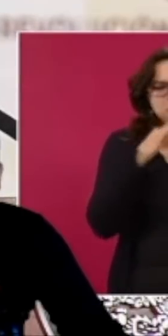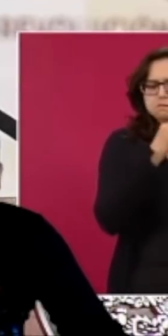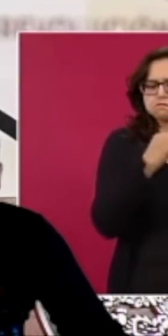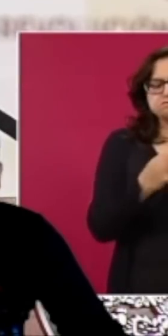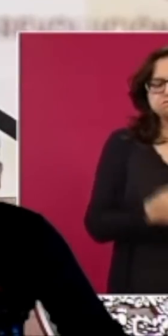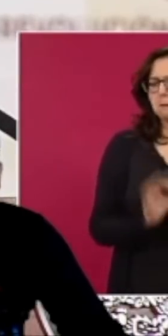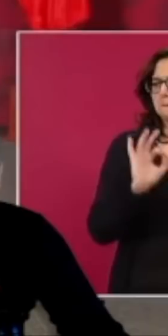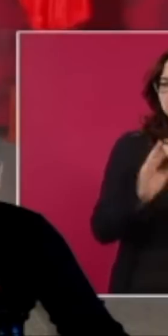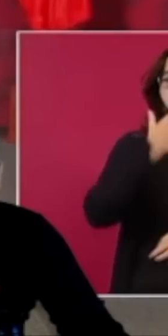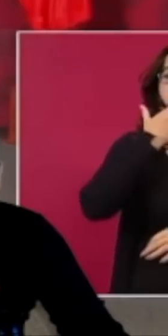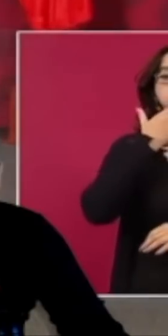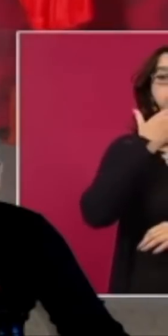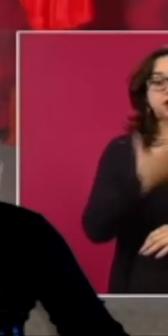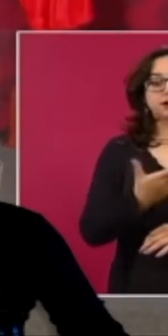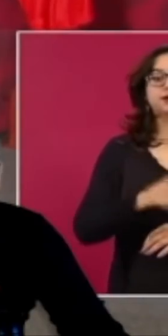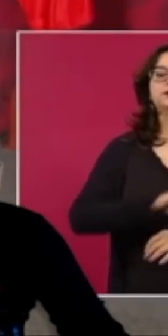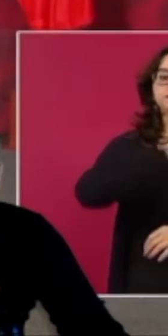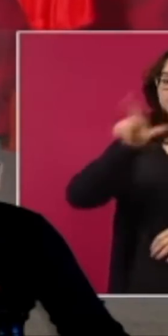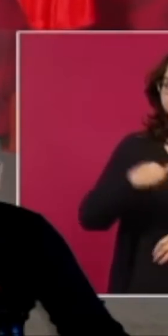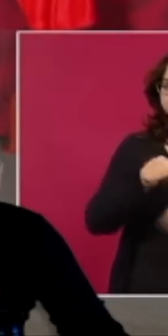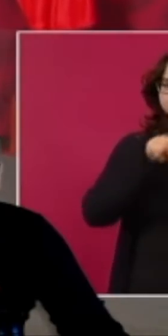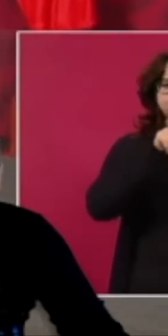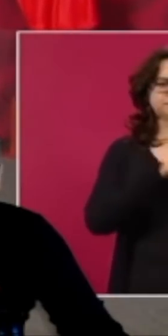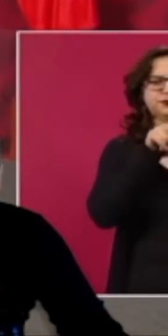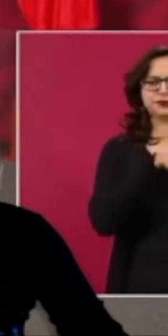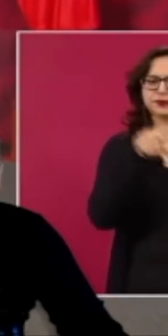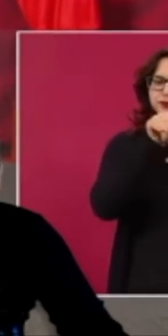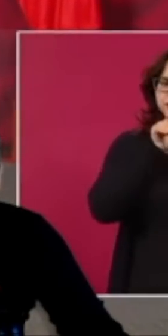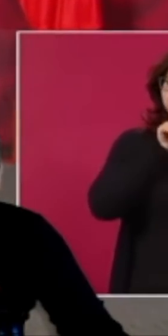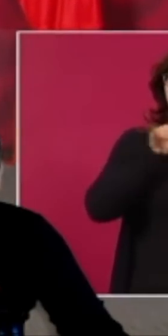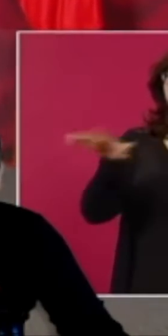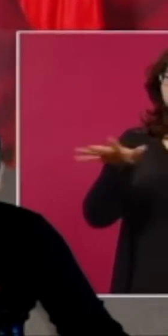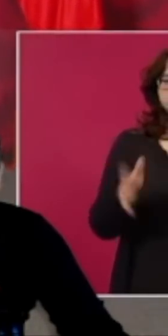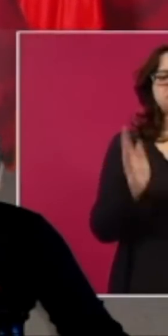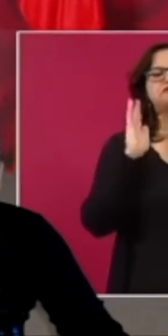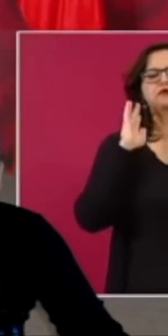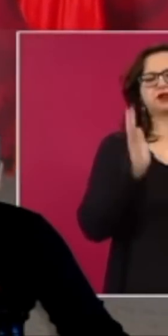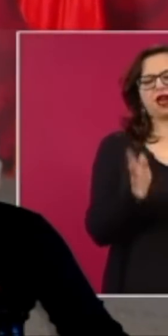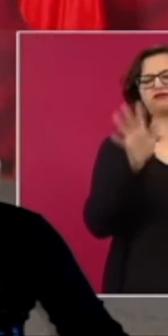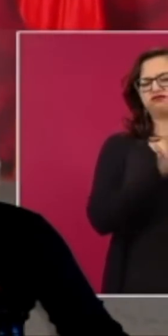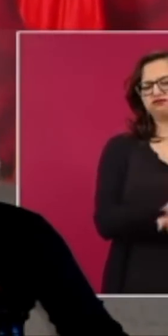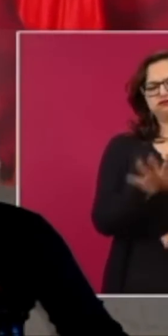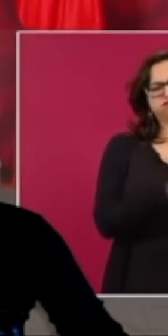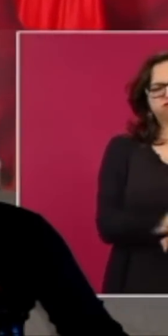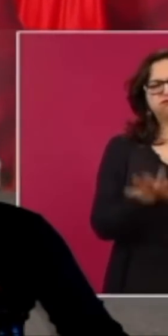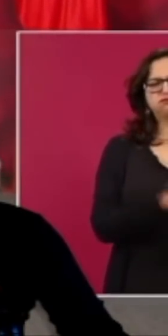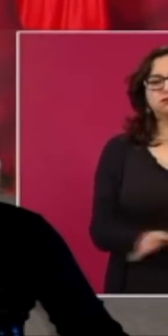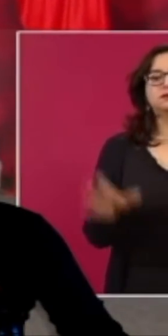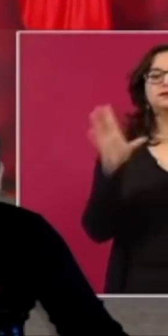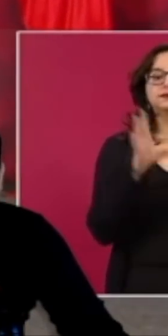video, creo que lo suficientemente claro,